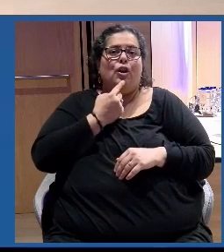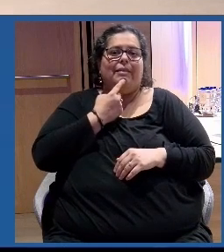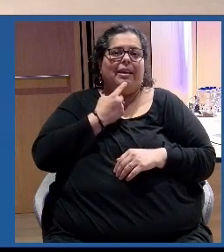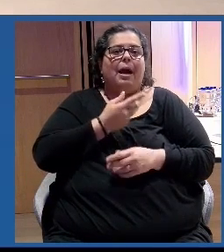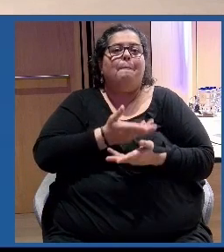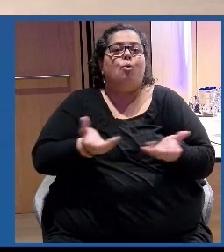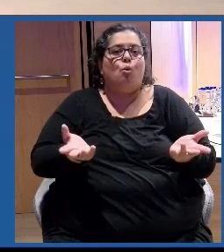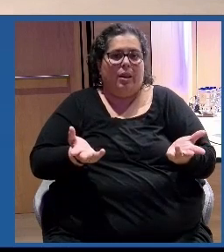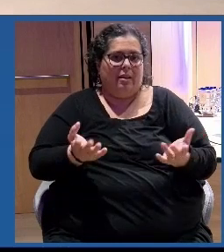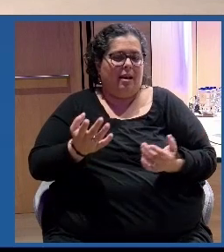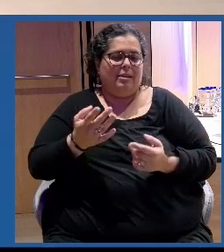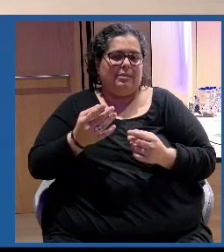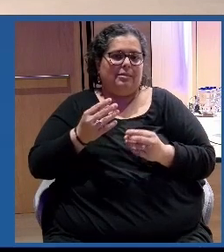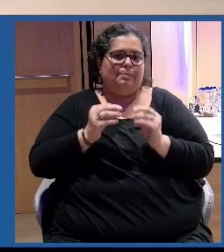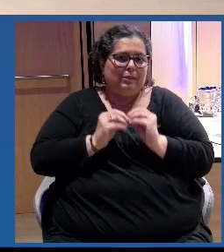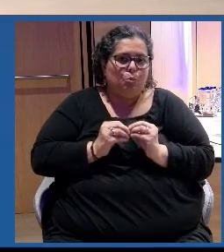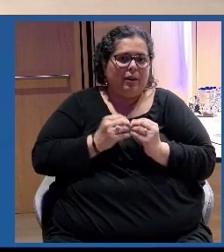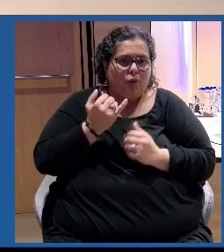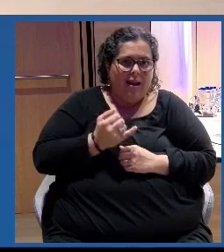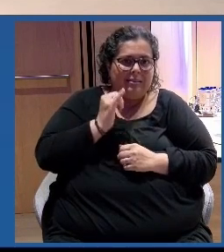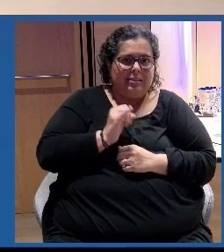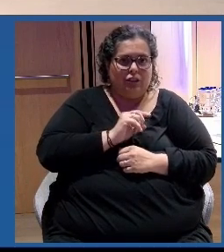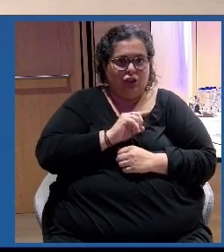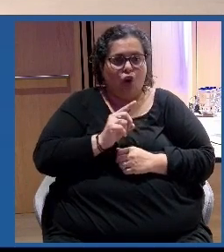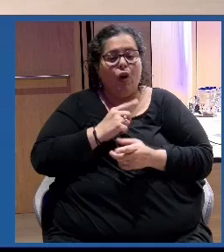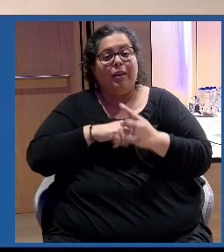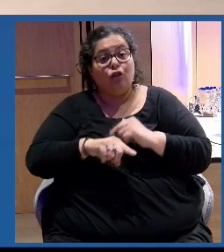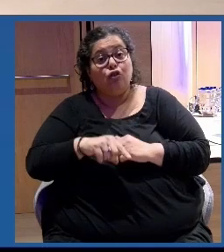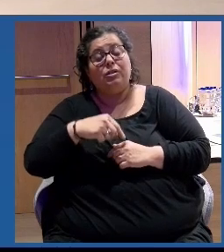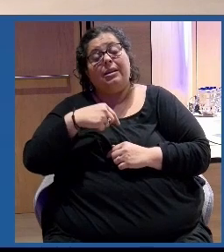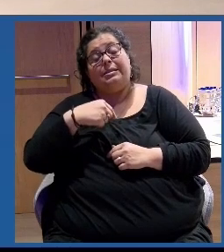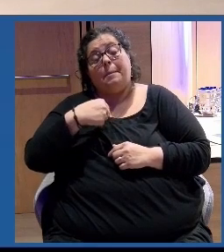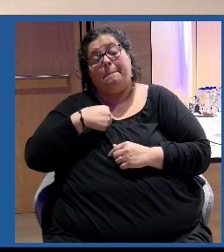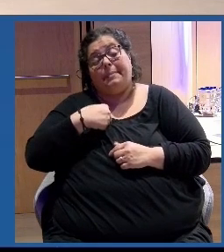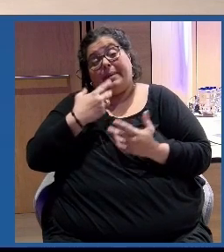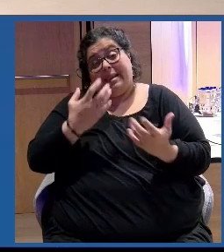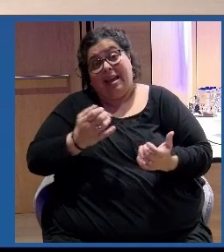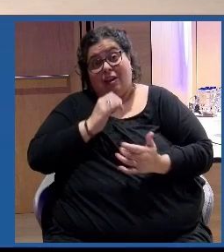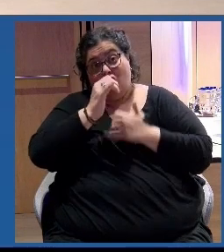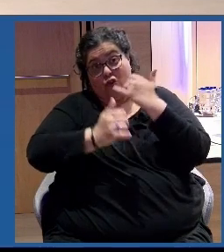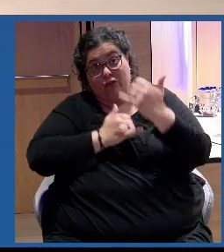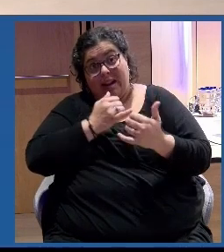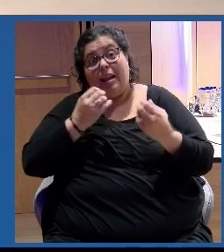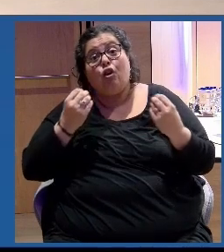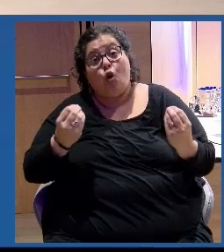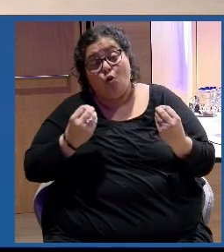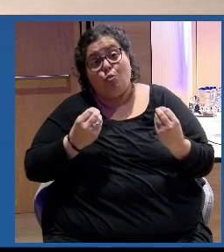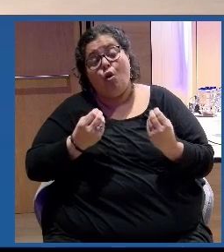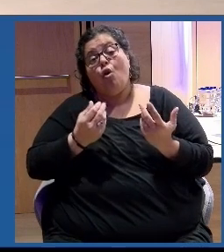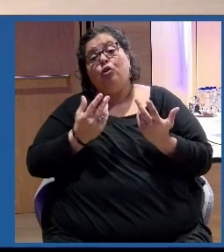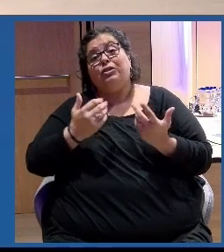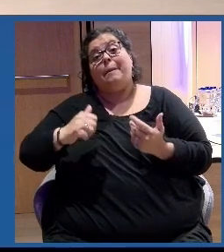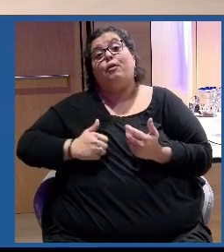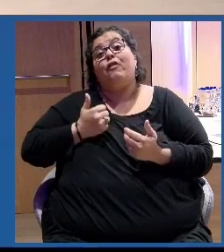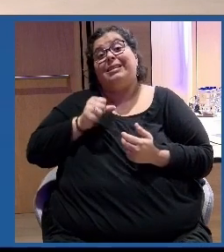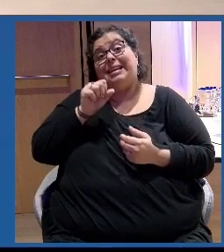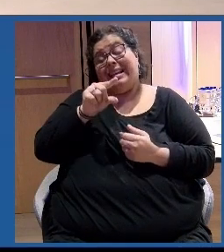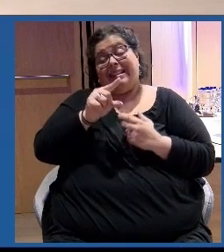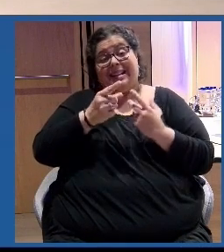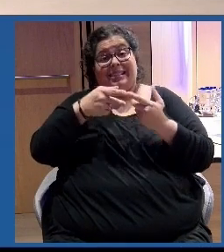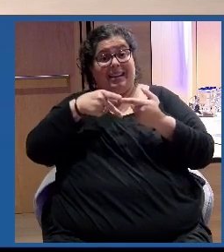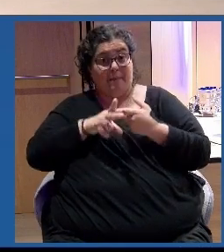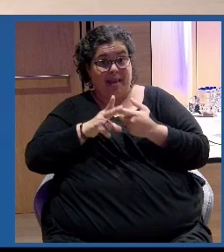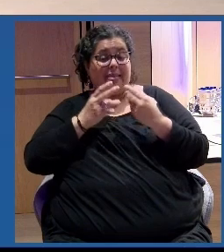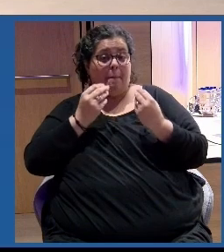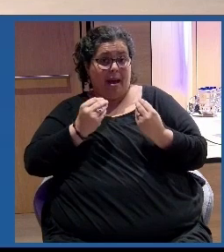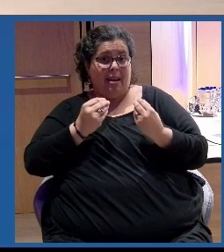de presupuesto. Entonces ahí mi idea era eso, contarles que ASIJ utiliza la herramienta de análisis presupuestario y acceso a la información